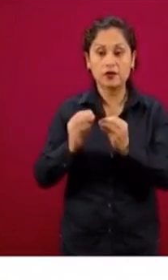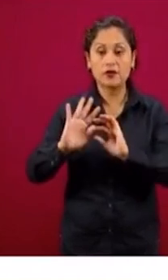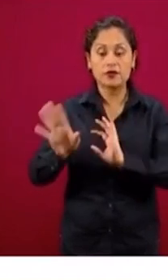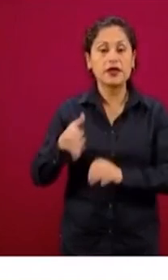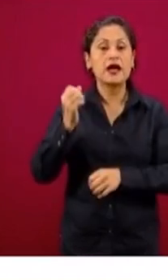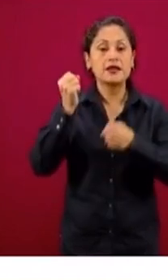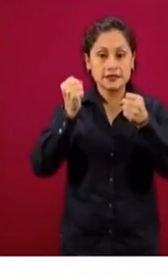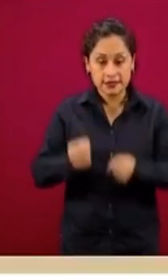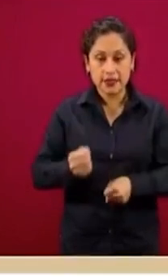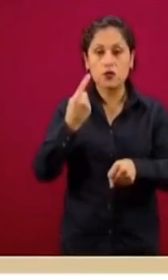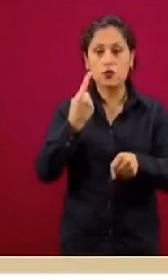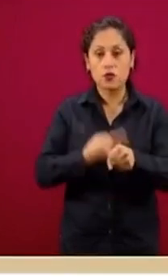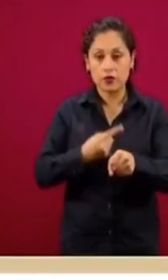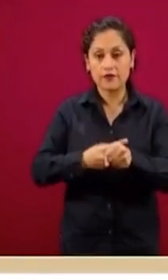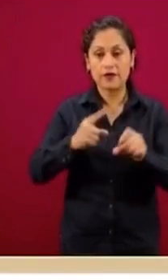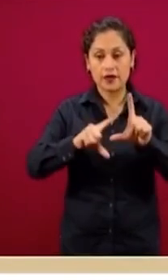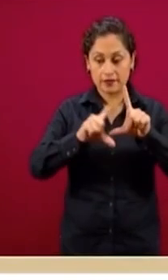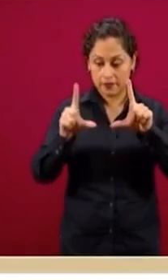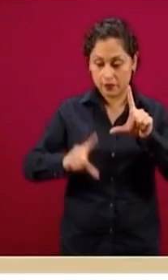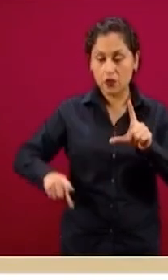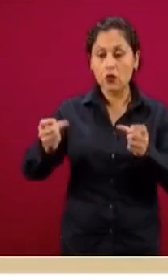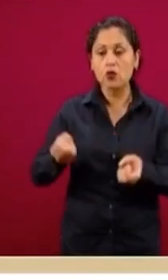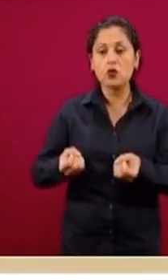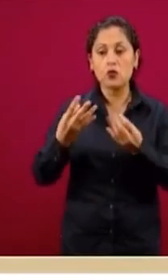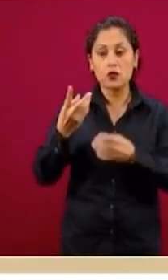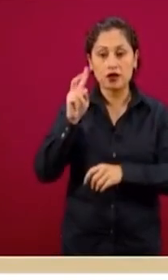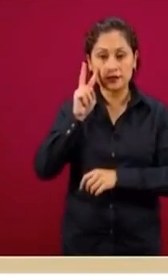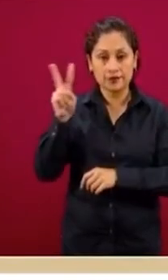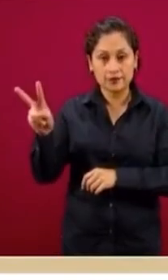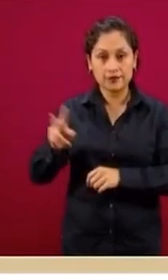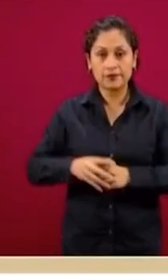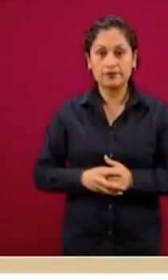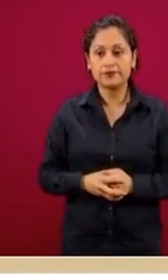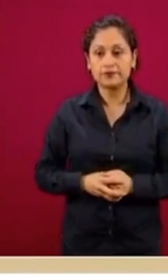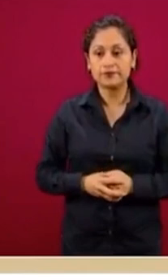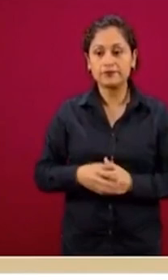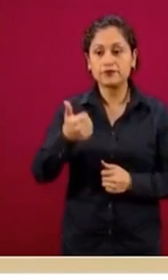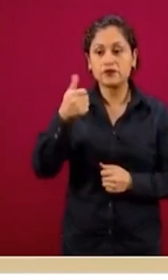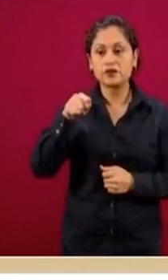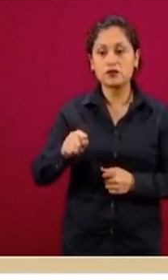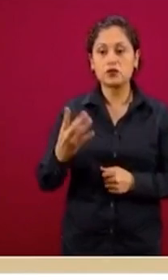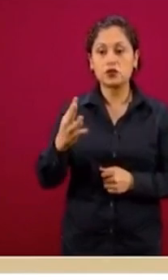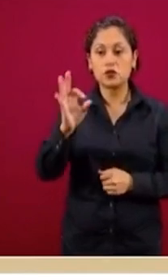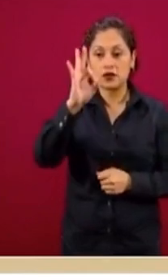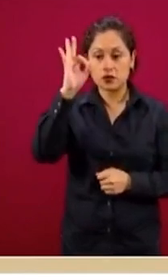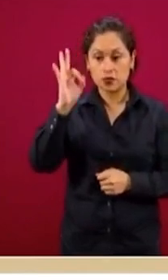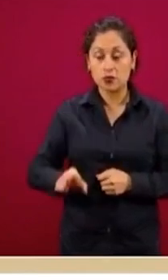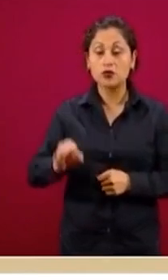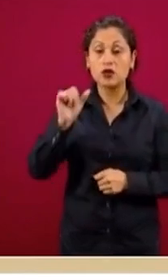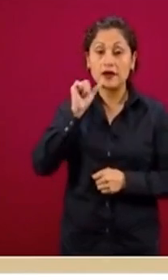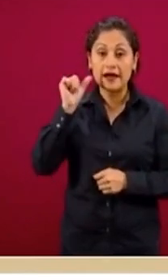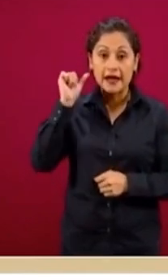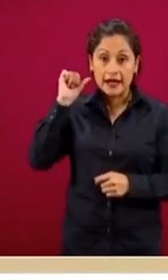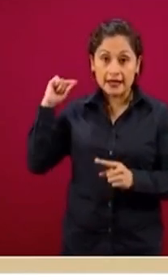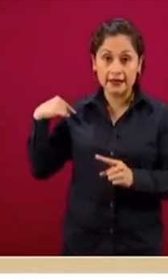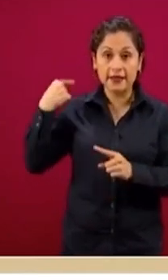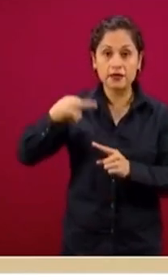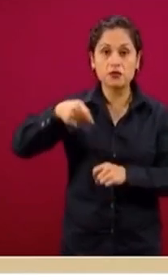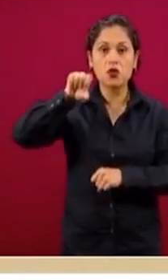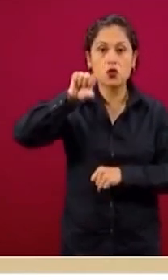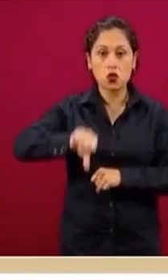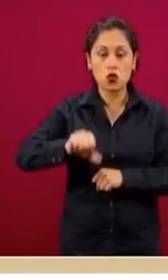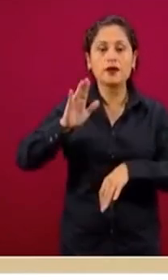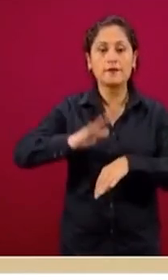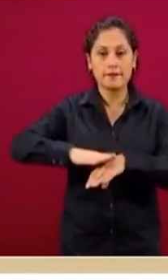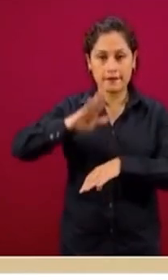todo el país sería la siguiente diapositiva 6.4 por ciento fue el incremento de ayer para y con estos mil